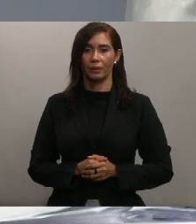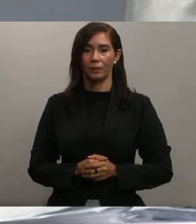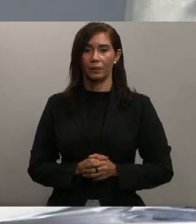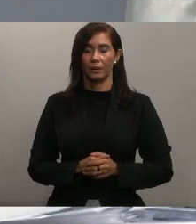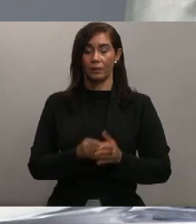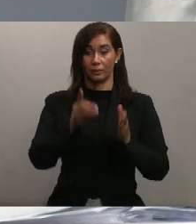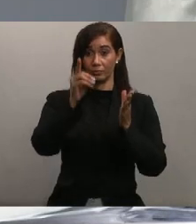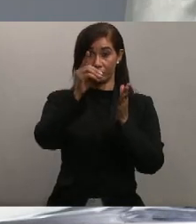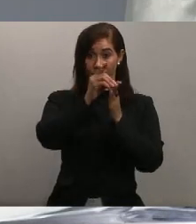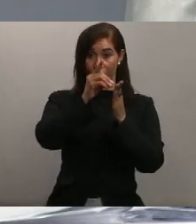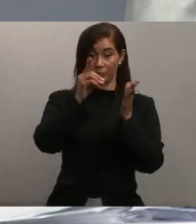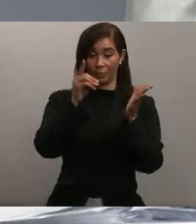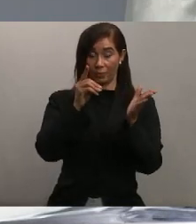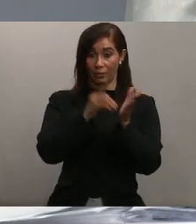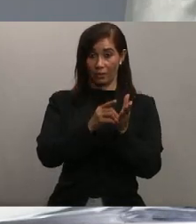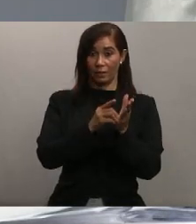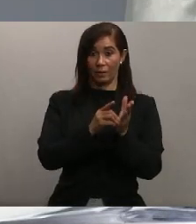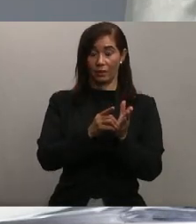Dajabón,